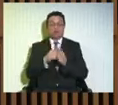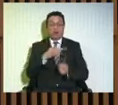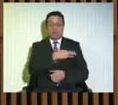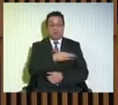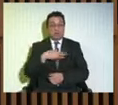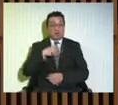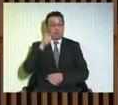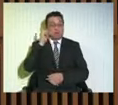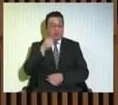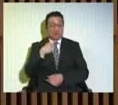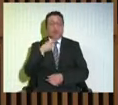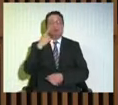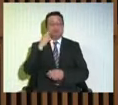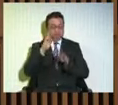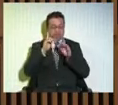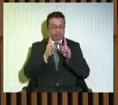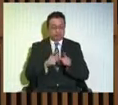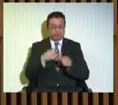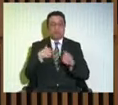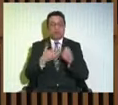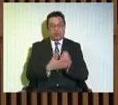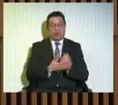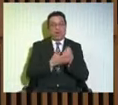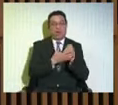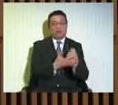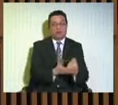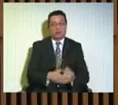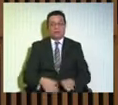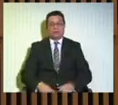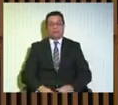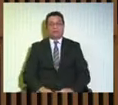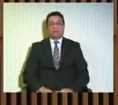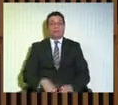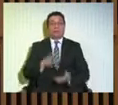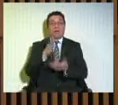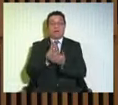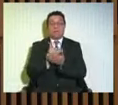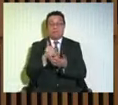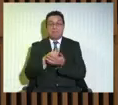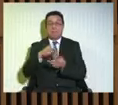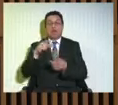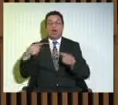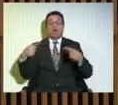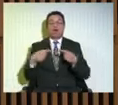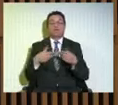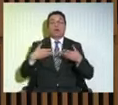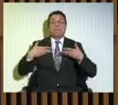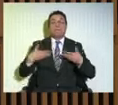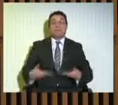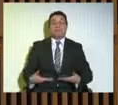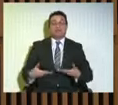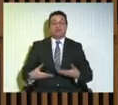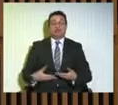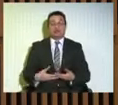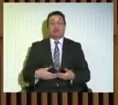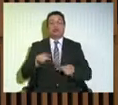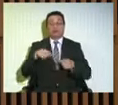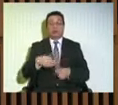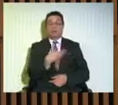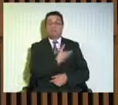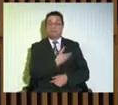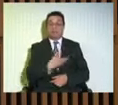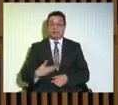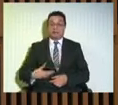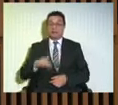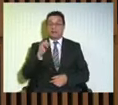donde nosotros podamos ser un aporte. Plan contrapeso, aquí el presidente y